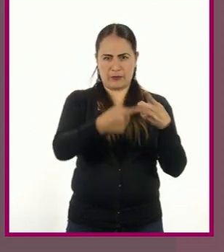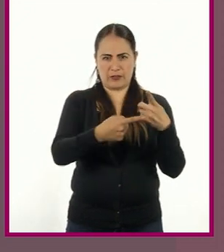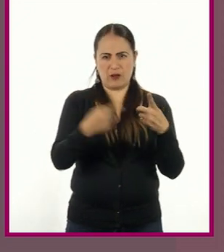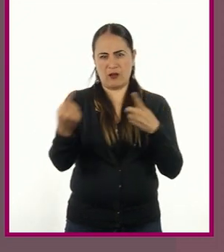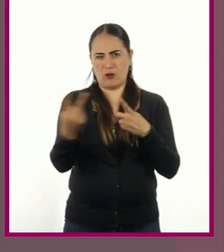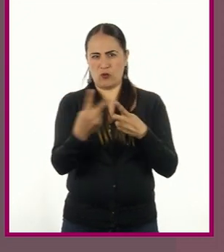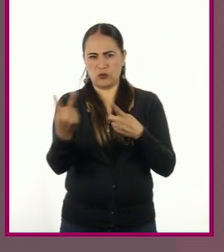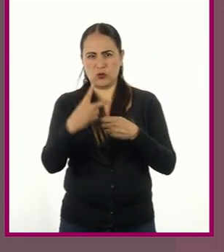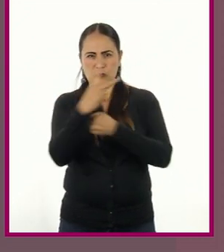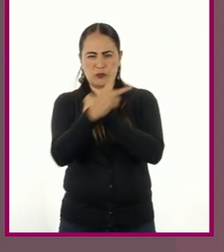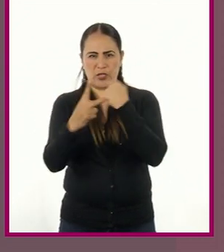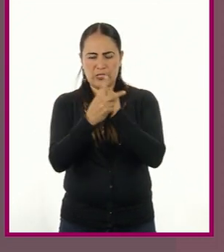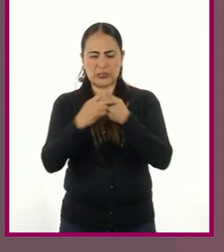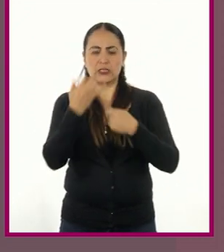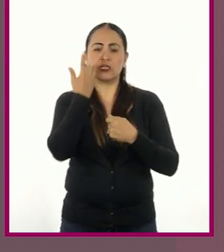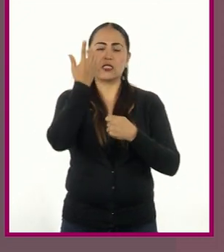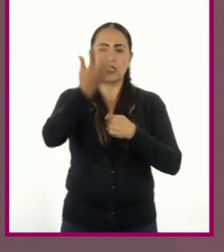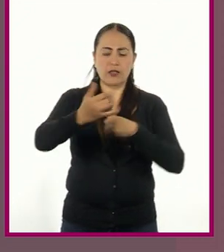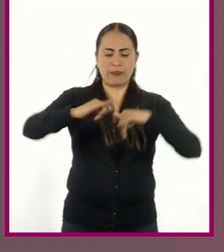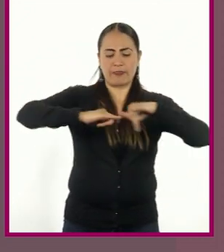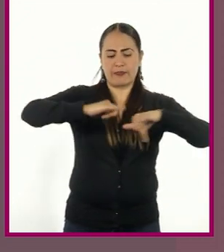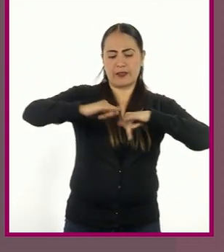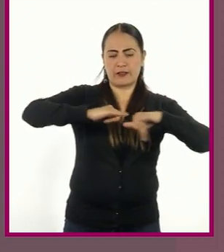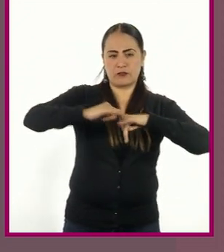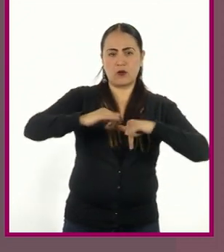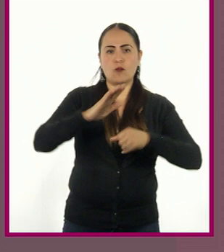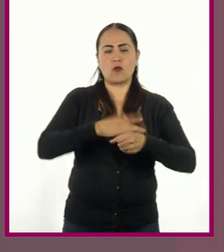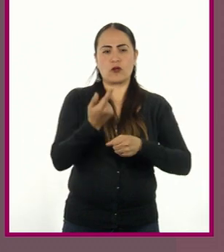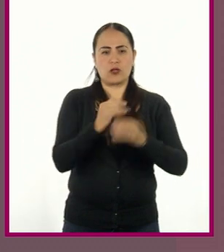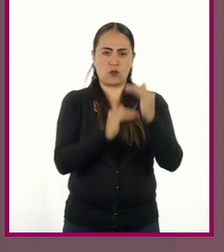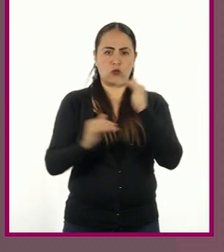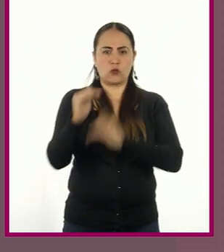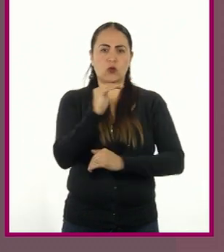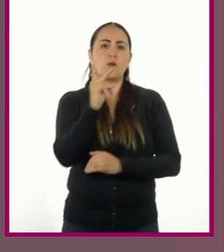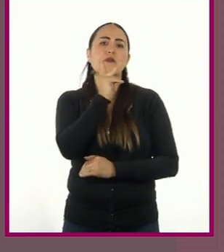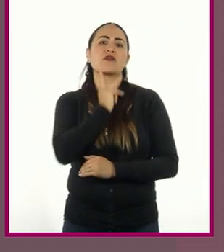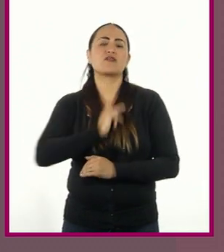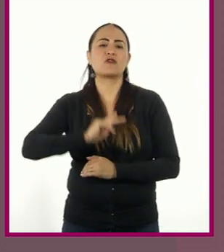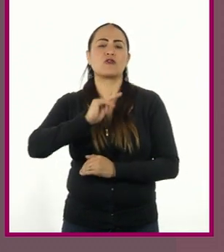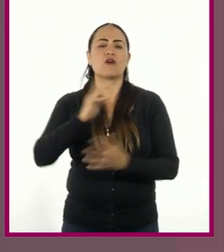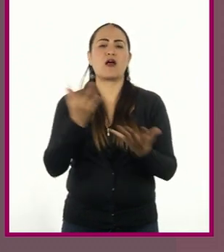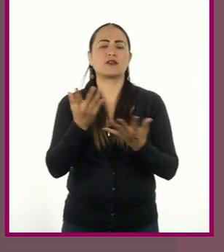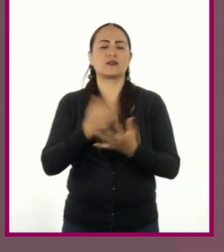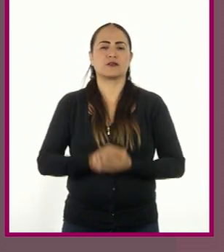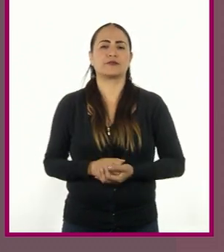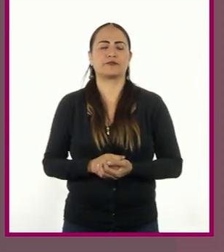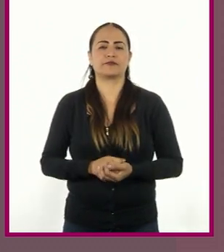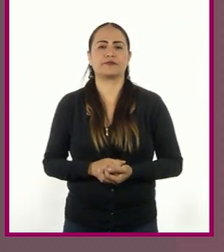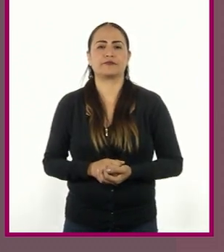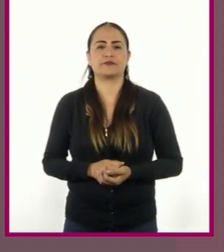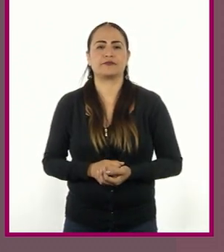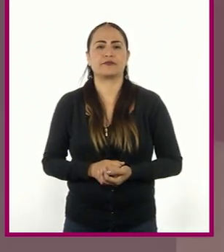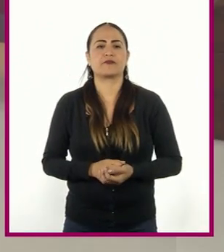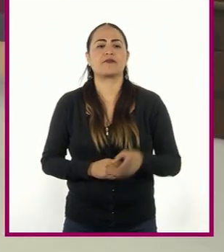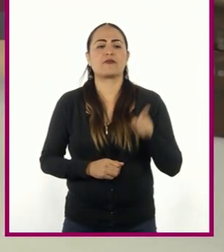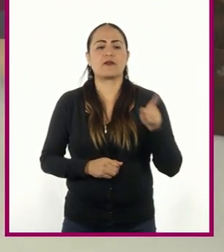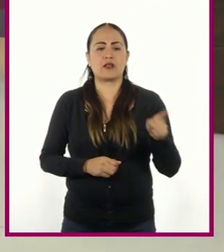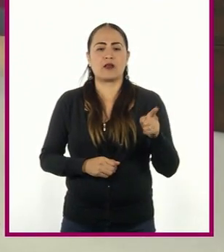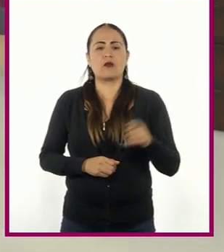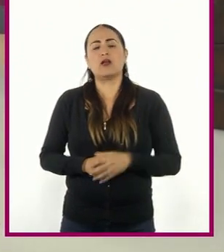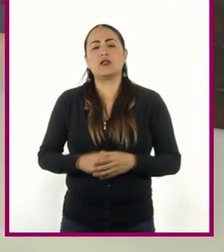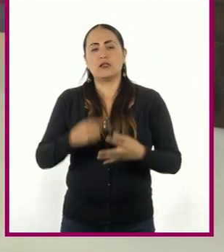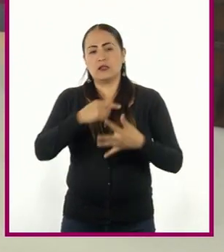ambos países por su potencialidad en la producción de petróleo. Además, debido a la inestabilidad del país sudamericano y de